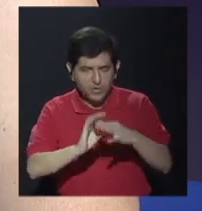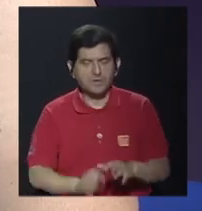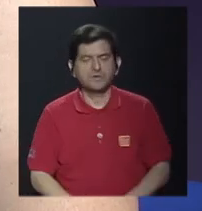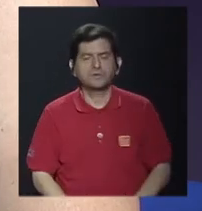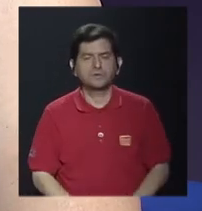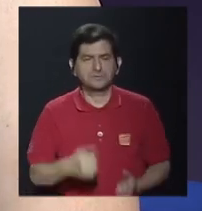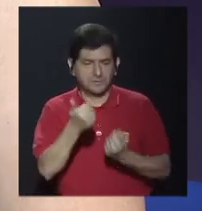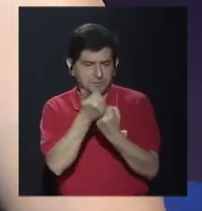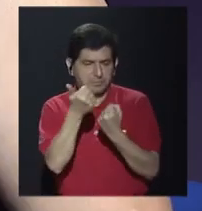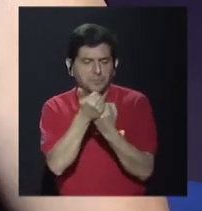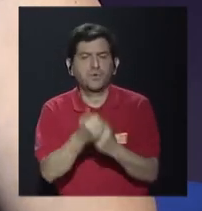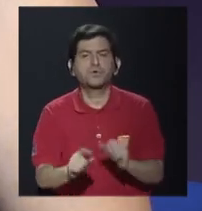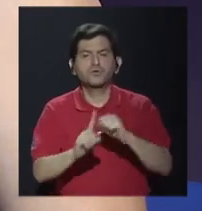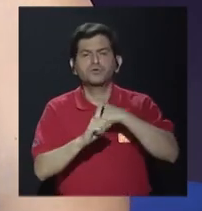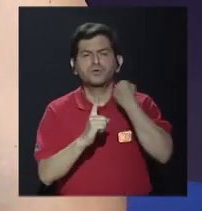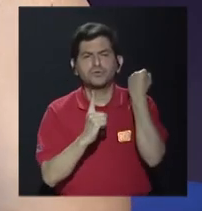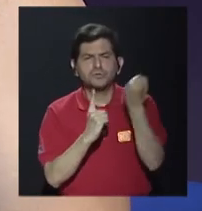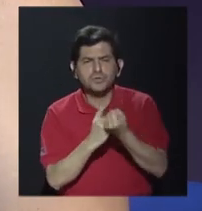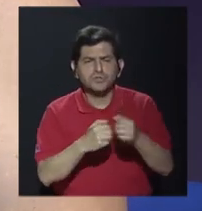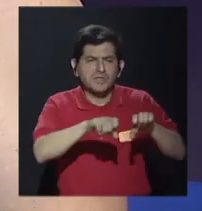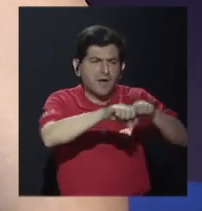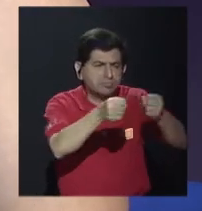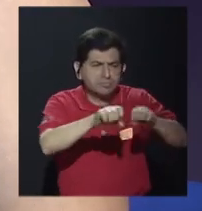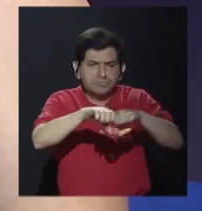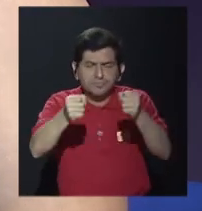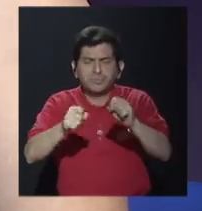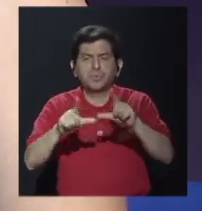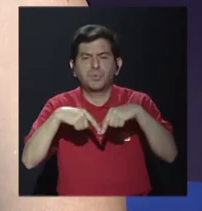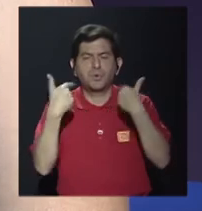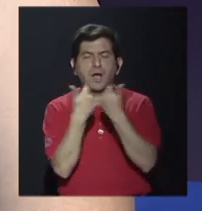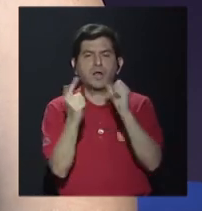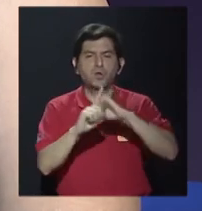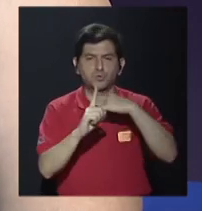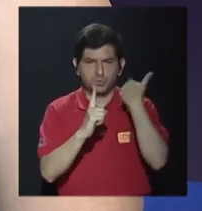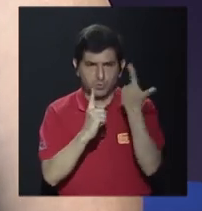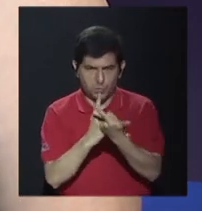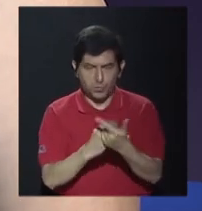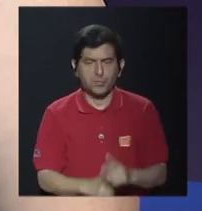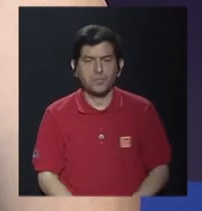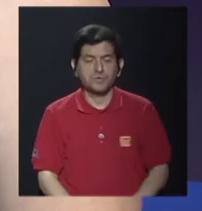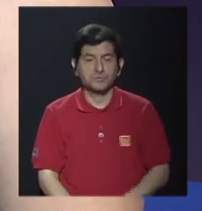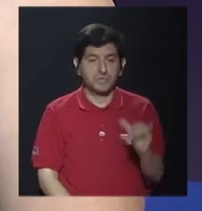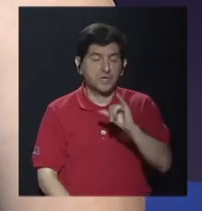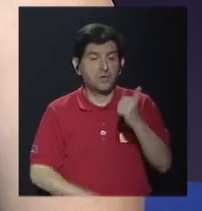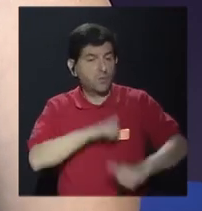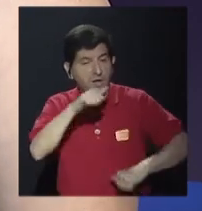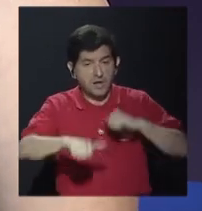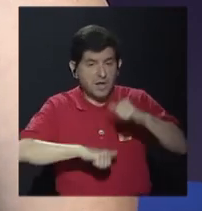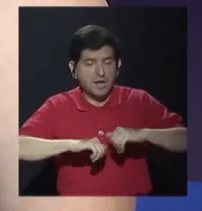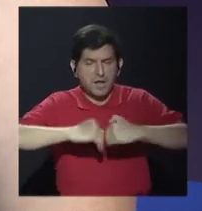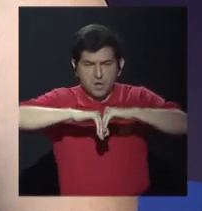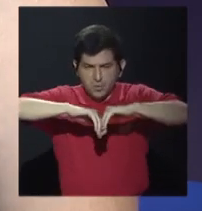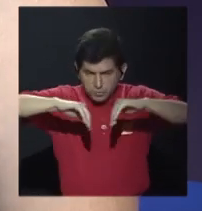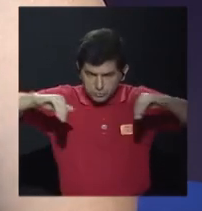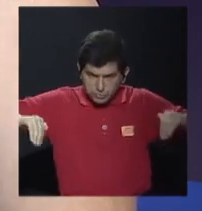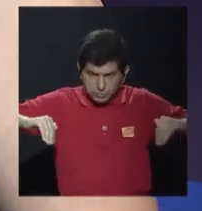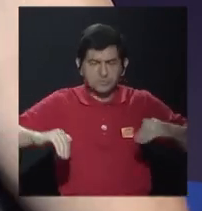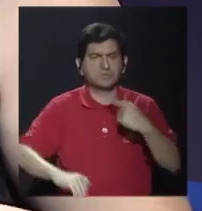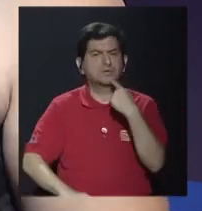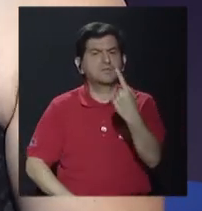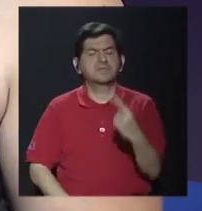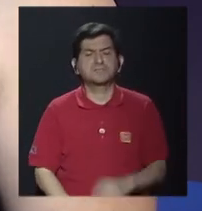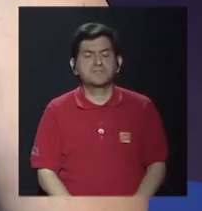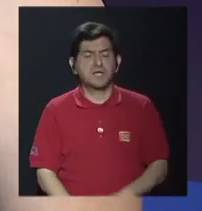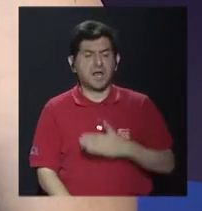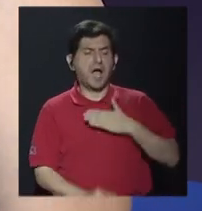creo que en una sociedad que ha ido fragmentando los movimientos sociales, que ha ido fragmentando las luchas, que ha ido diciendo,